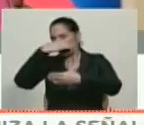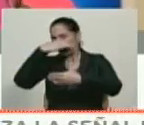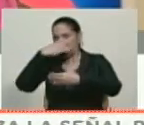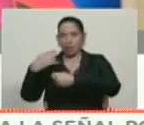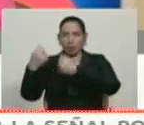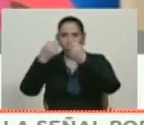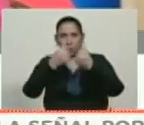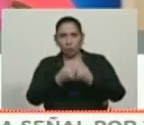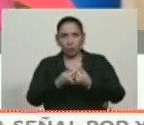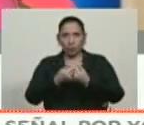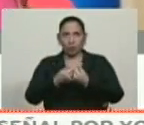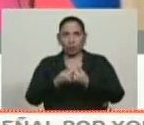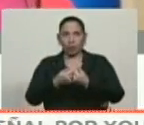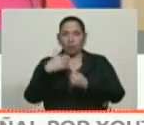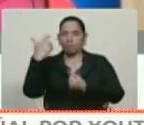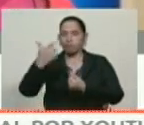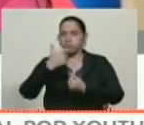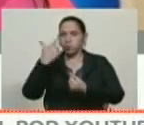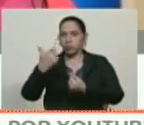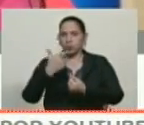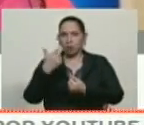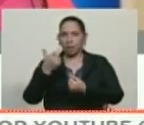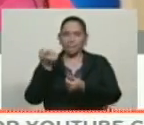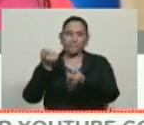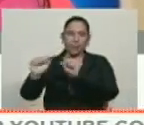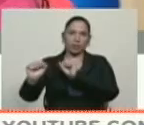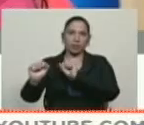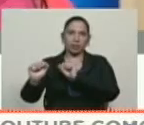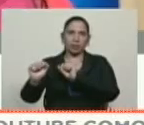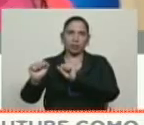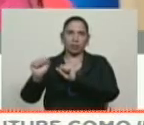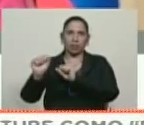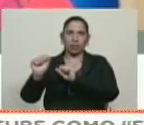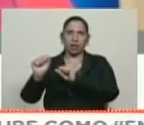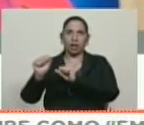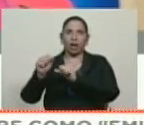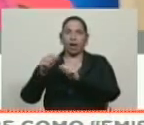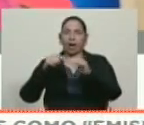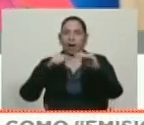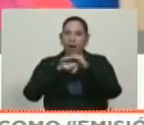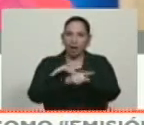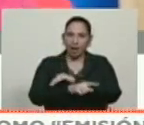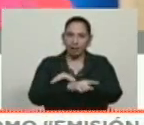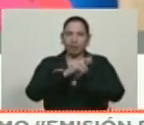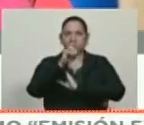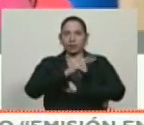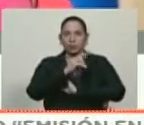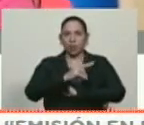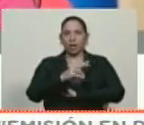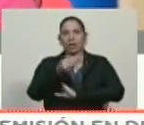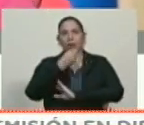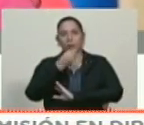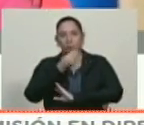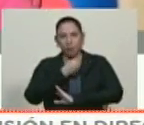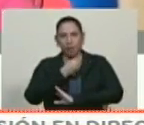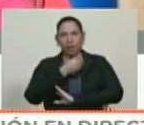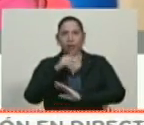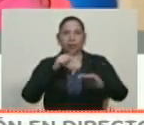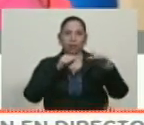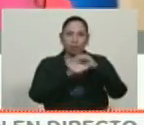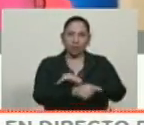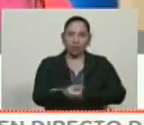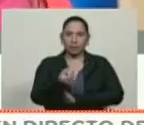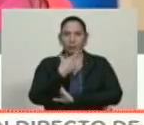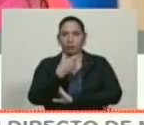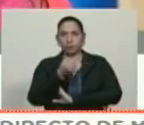y comercial, que busca impedir que lleguen alimentos, que busca impedir que lleguen medicamentos, que